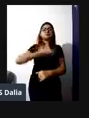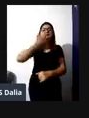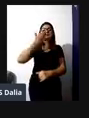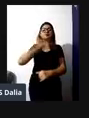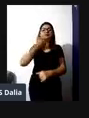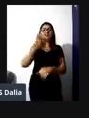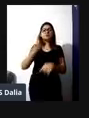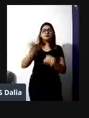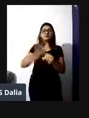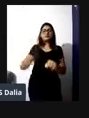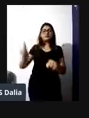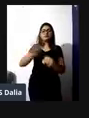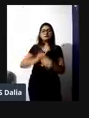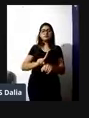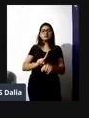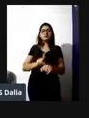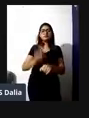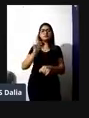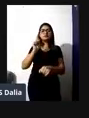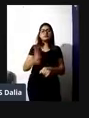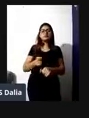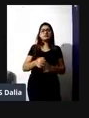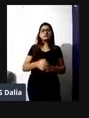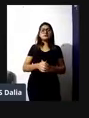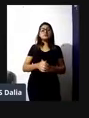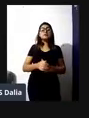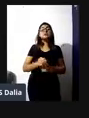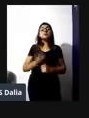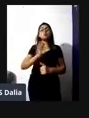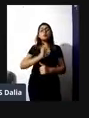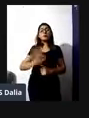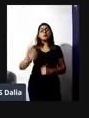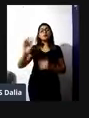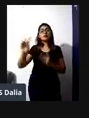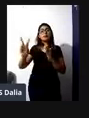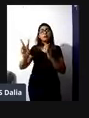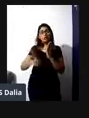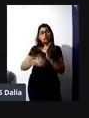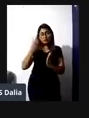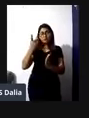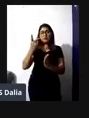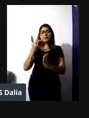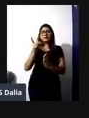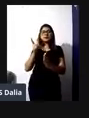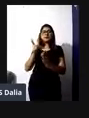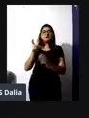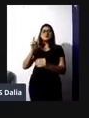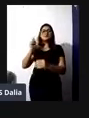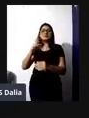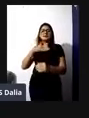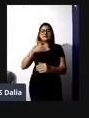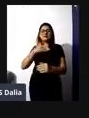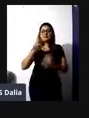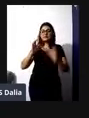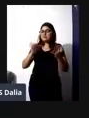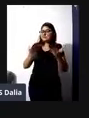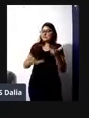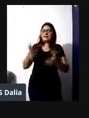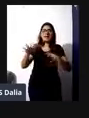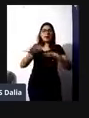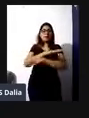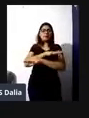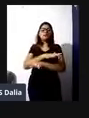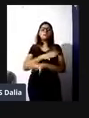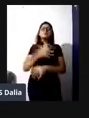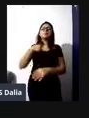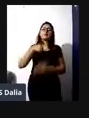volver nos va a otra vez a desacomodar lo que ya traíamos, ¿no? Entonces hay que irnos